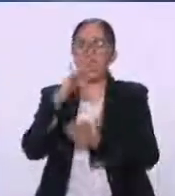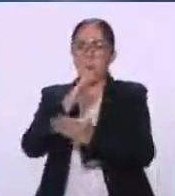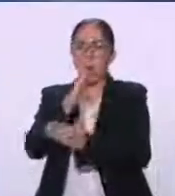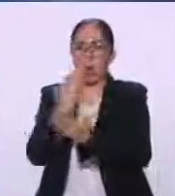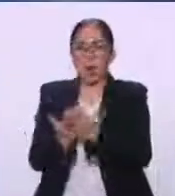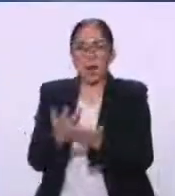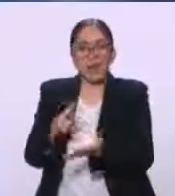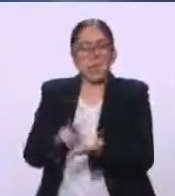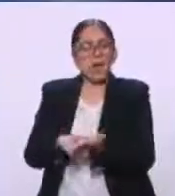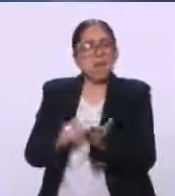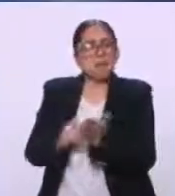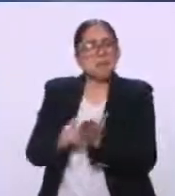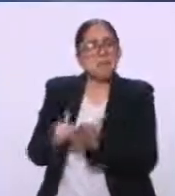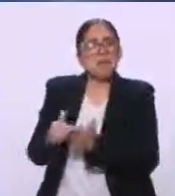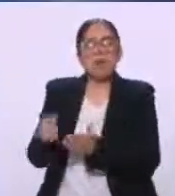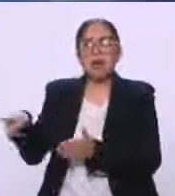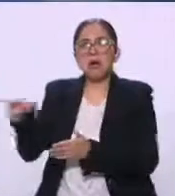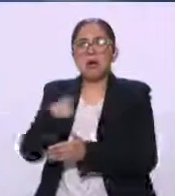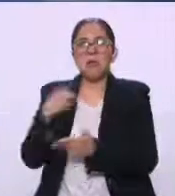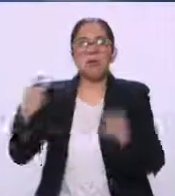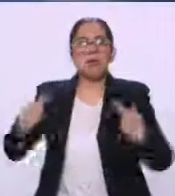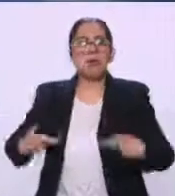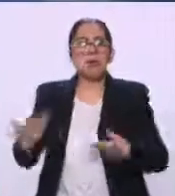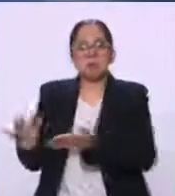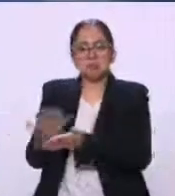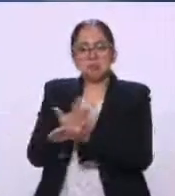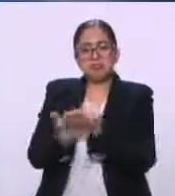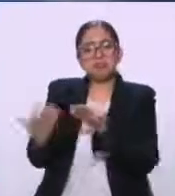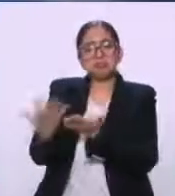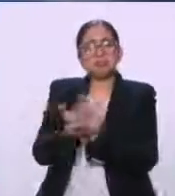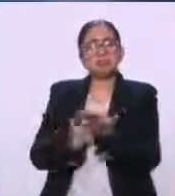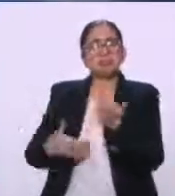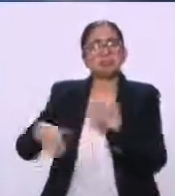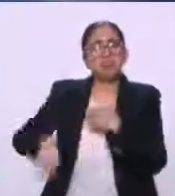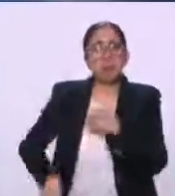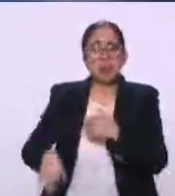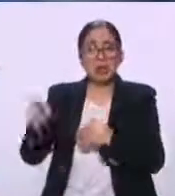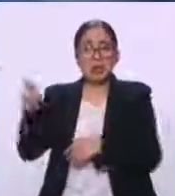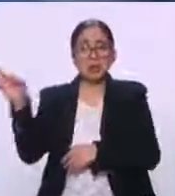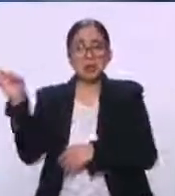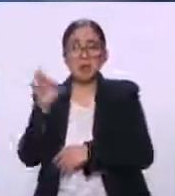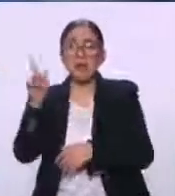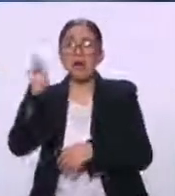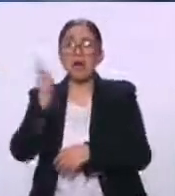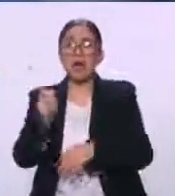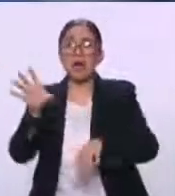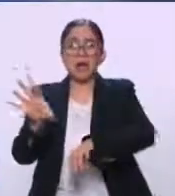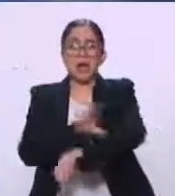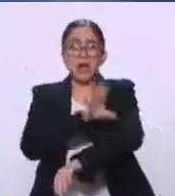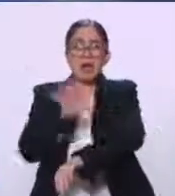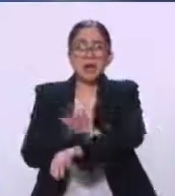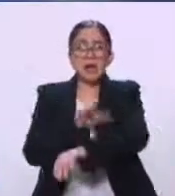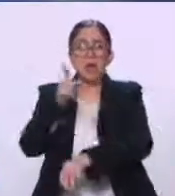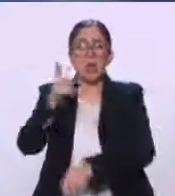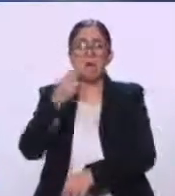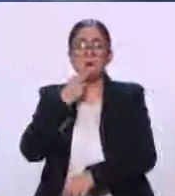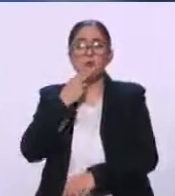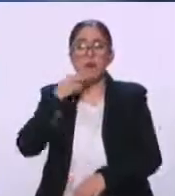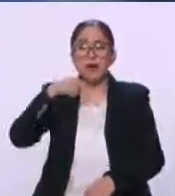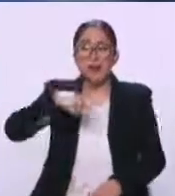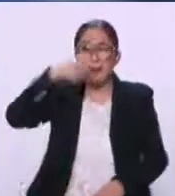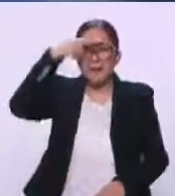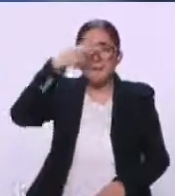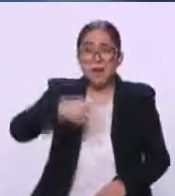que finalmente estos contratos millonarios, empresas que se supone que iban a generar energía renovable en México, pues en efecto